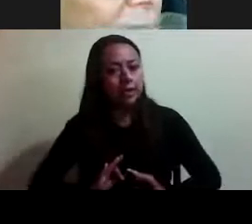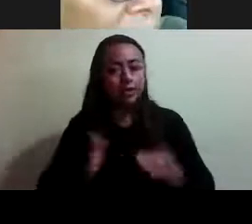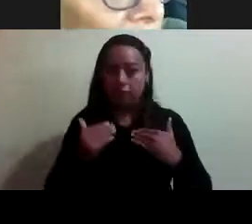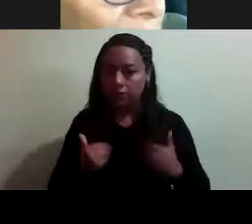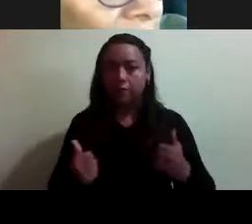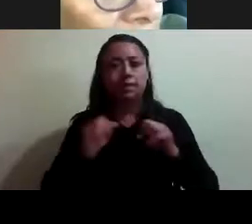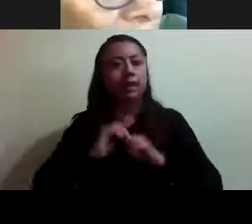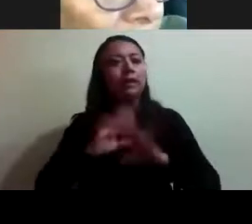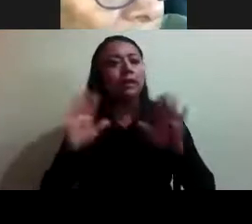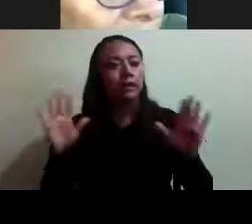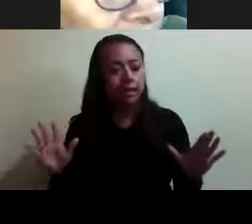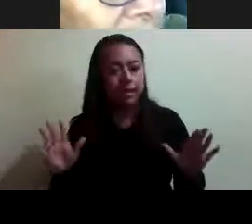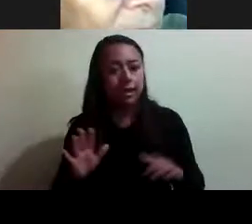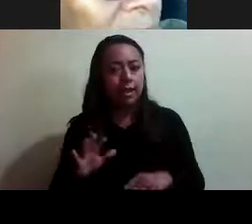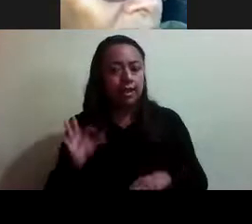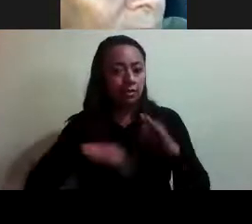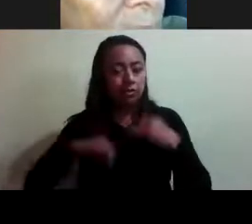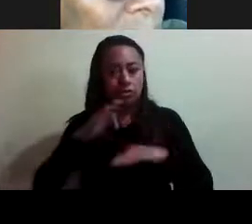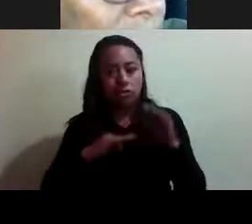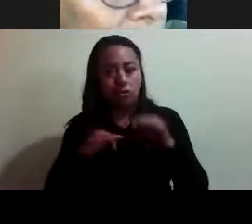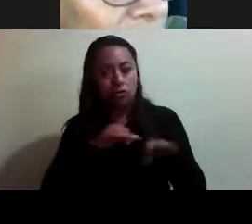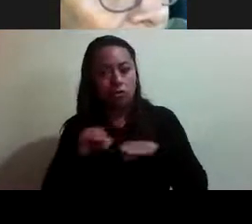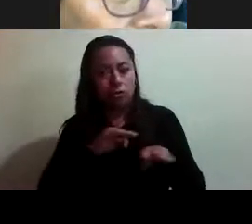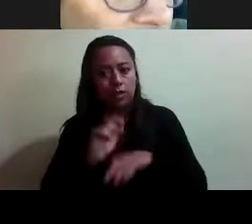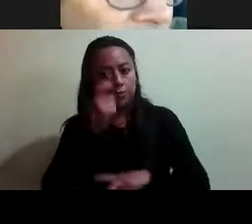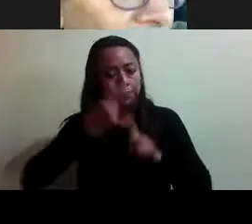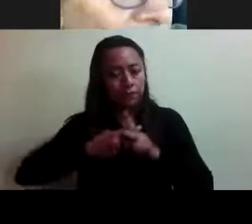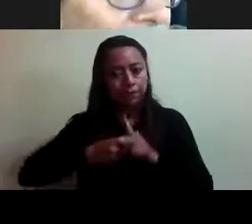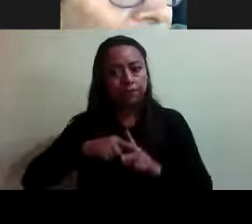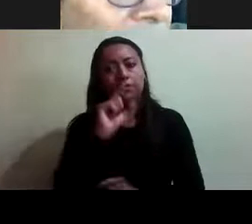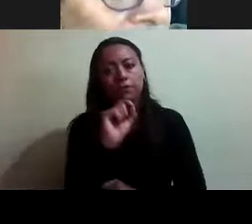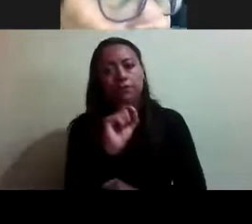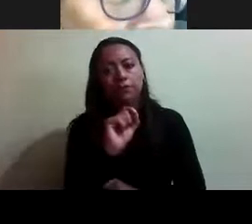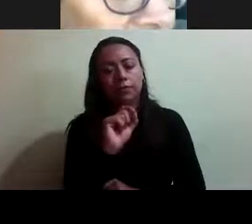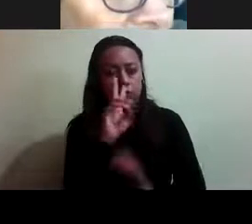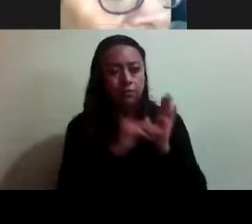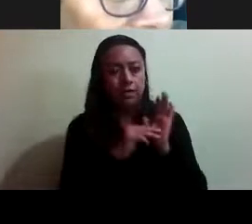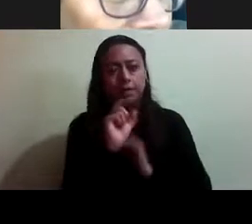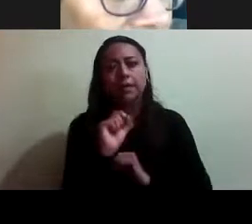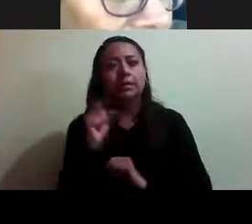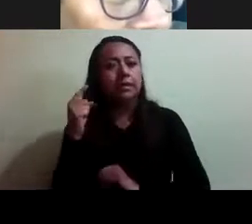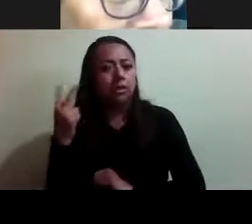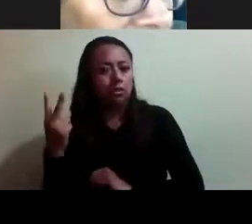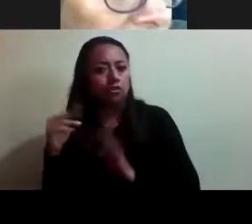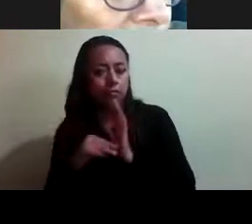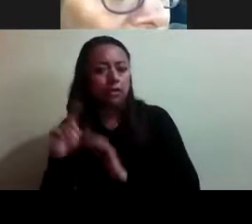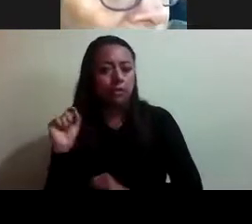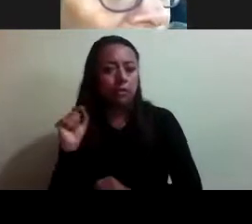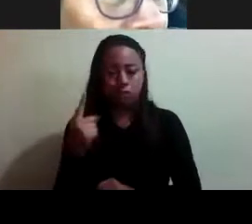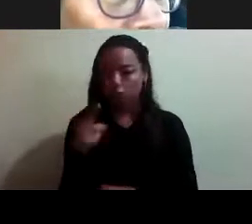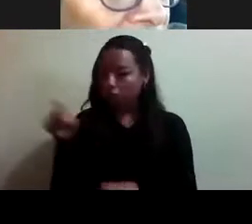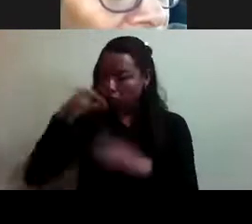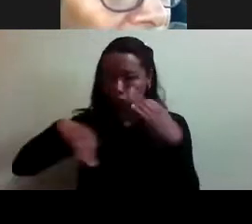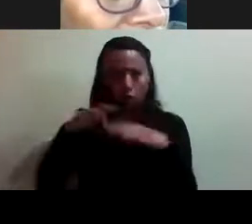el ejercicio presupuestal que corresponde al 2021 estarán absolutamente